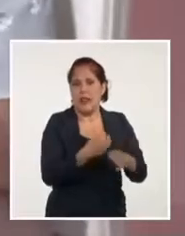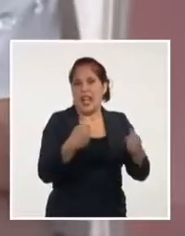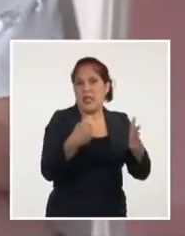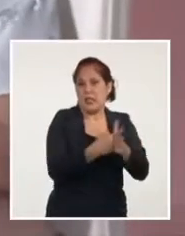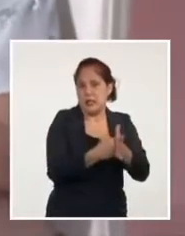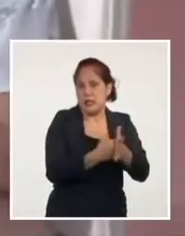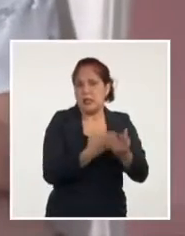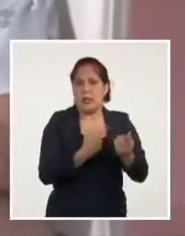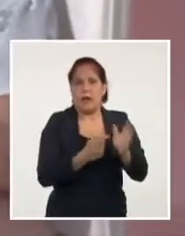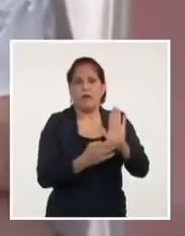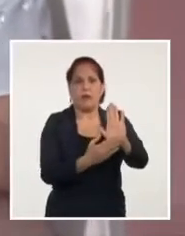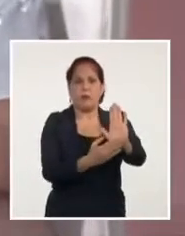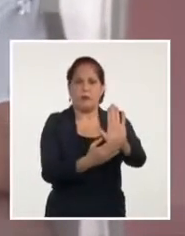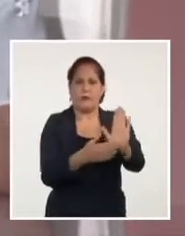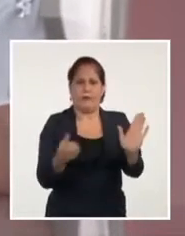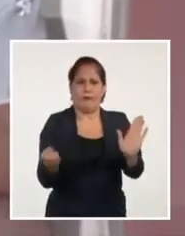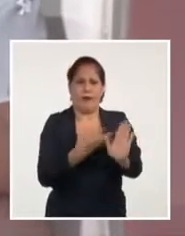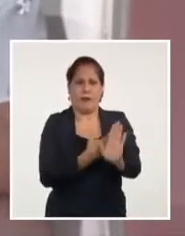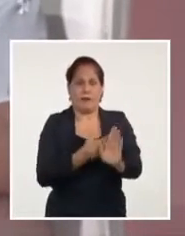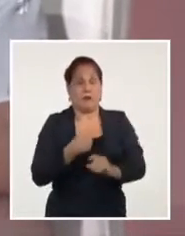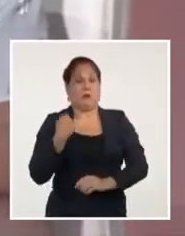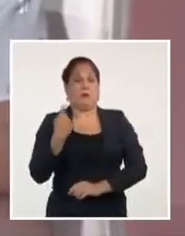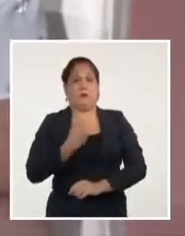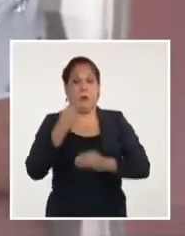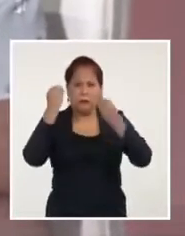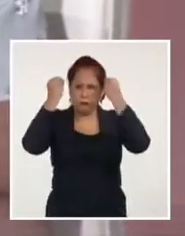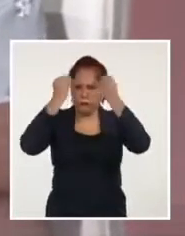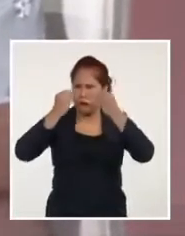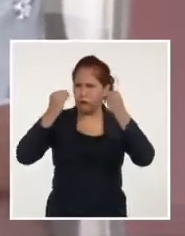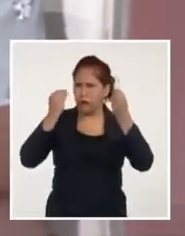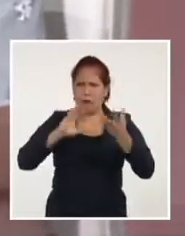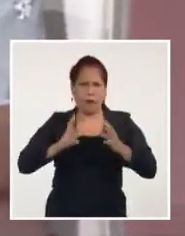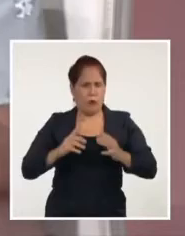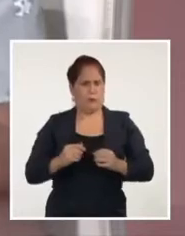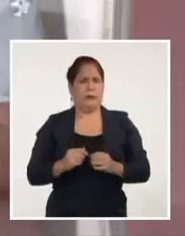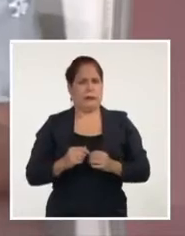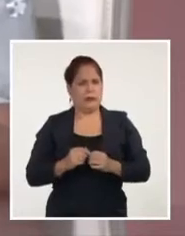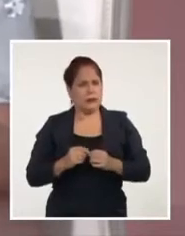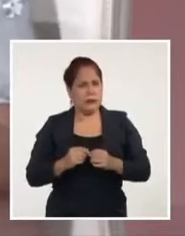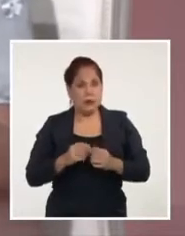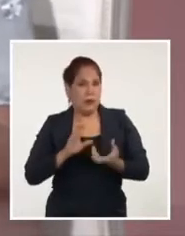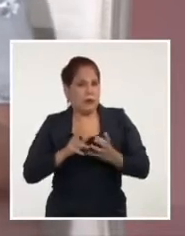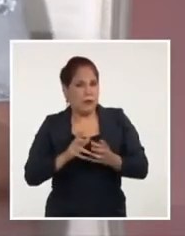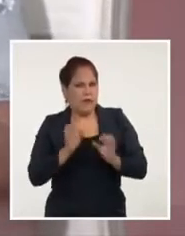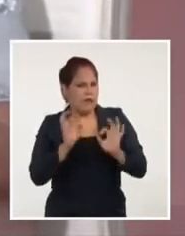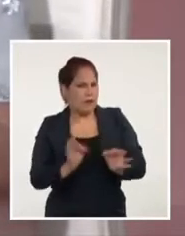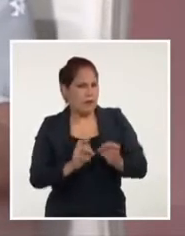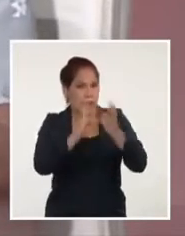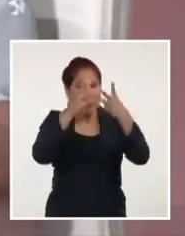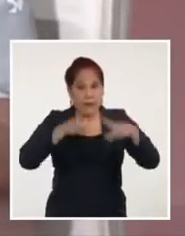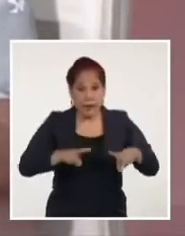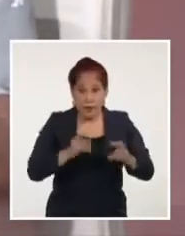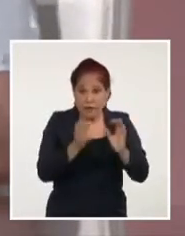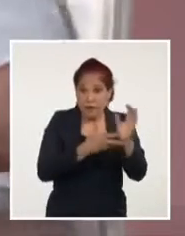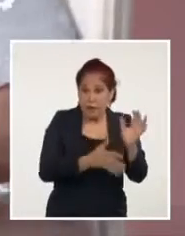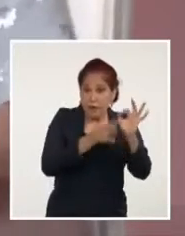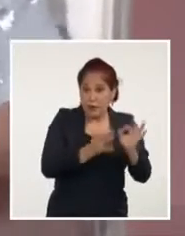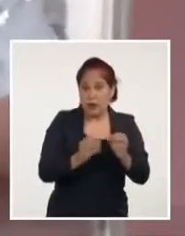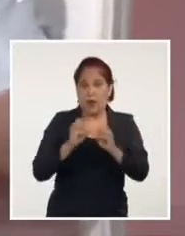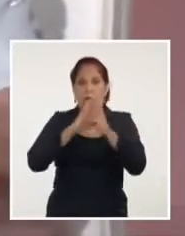muestran, y sobre todas las cosas, la apelación a esa construcción de la realidad que